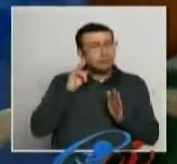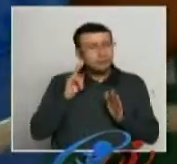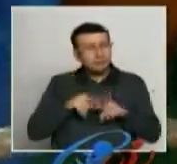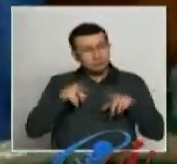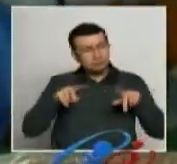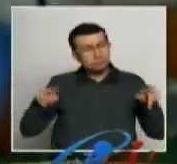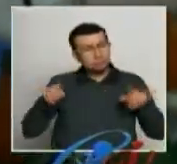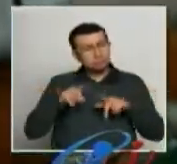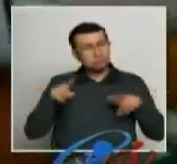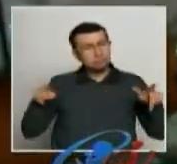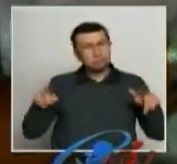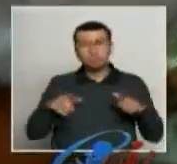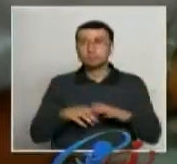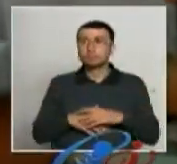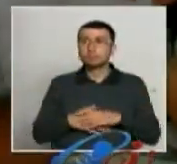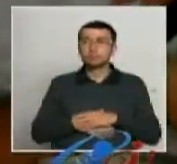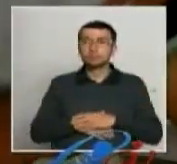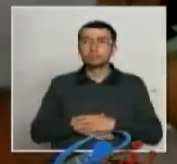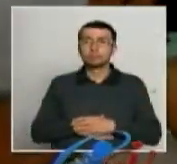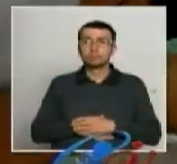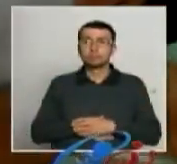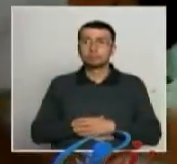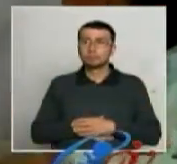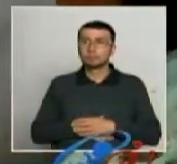onda acá.